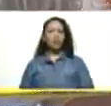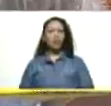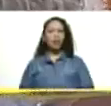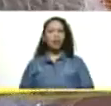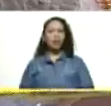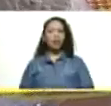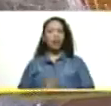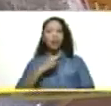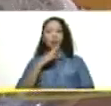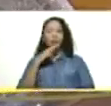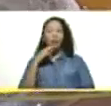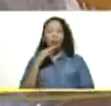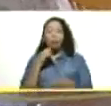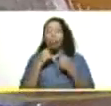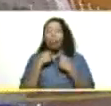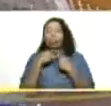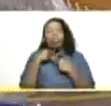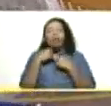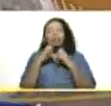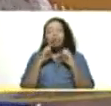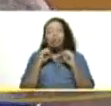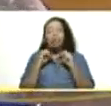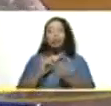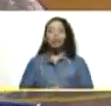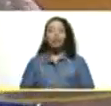¿Cómo sabe? Amargo.